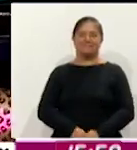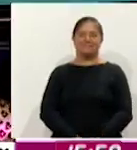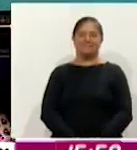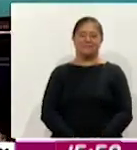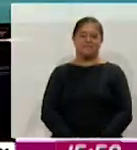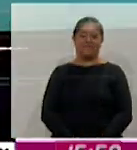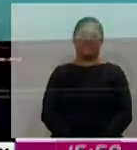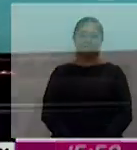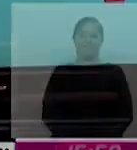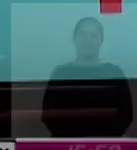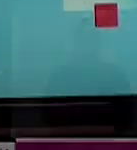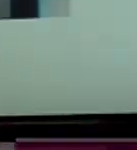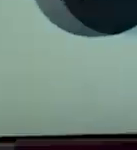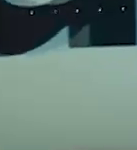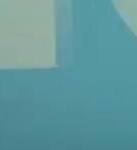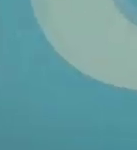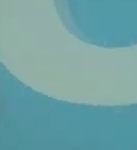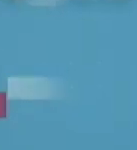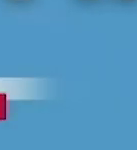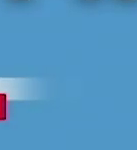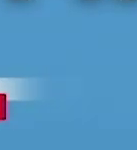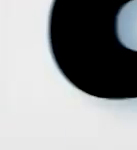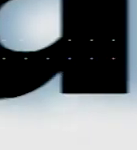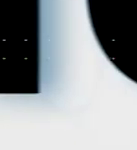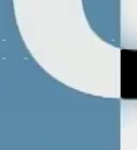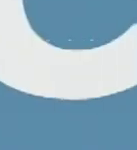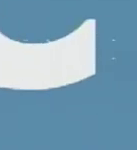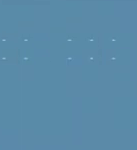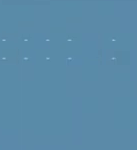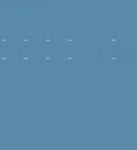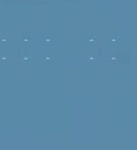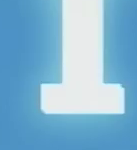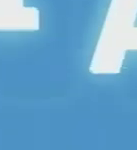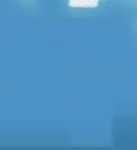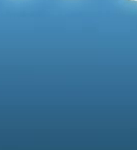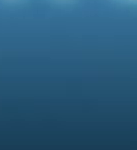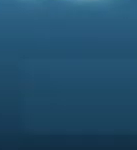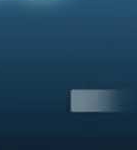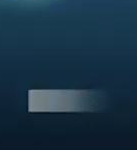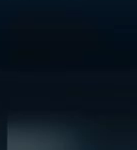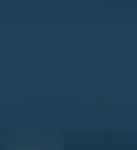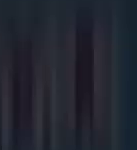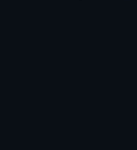We'll be right back.